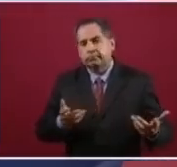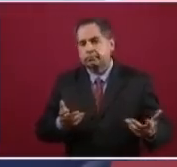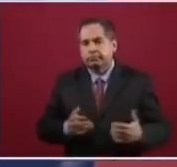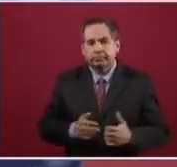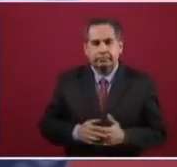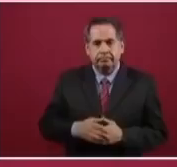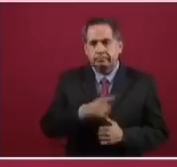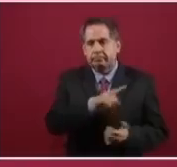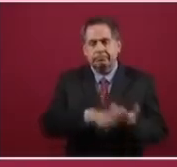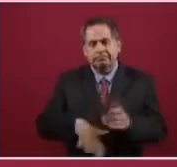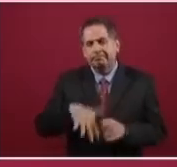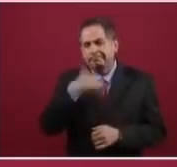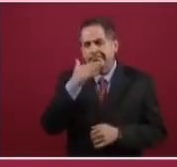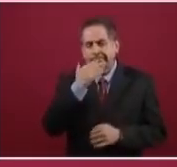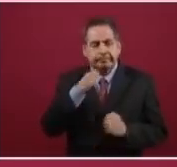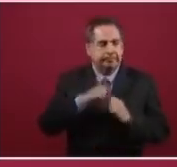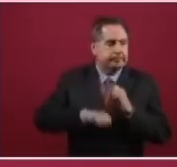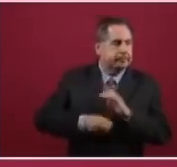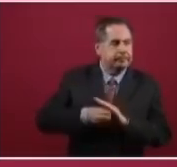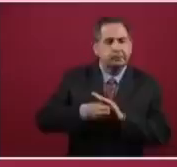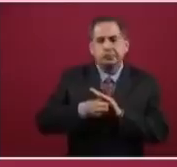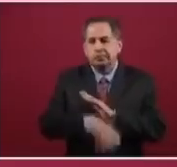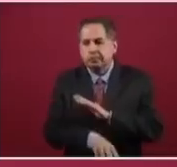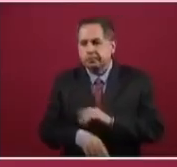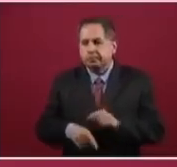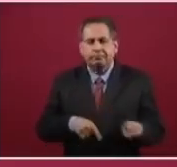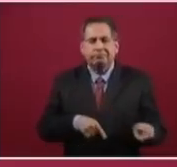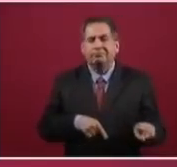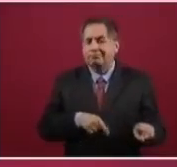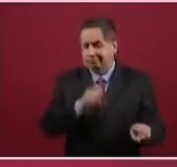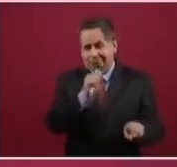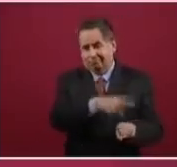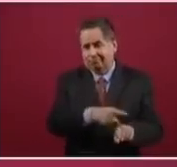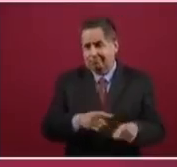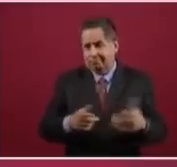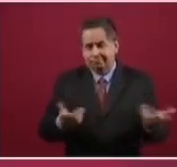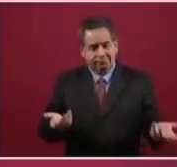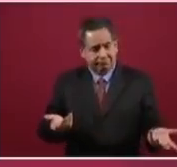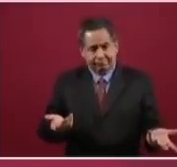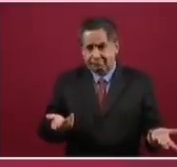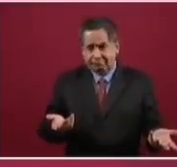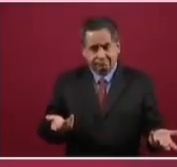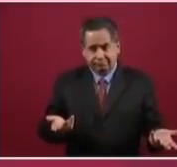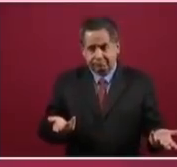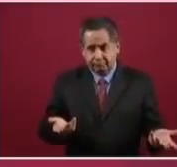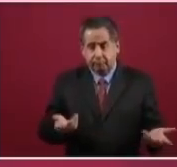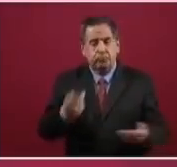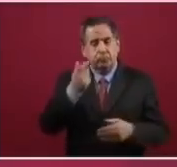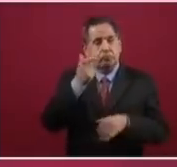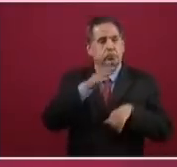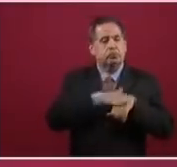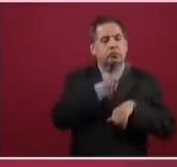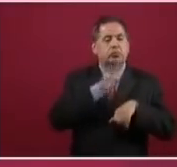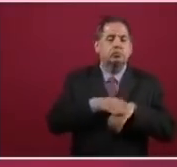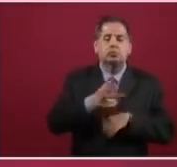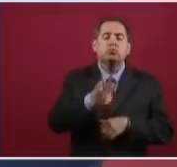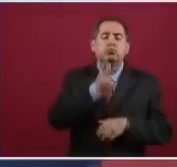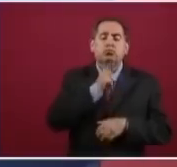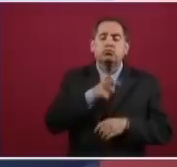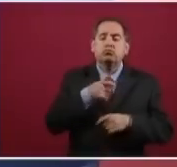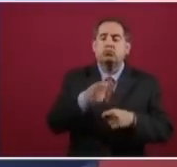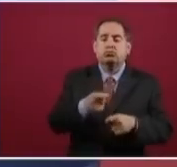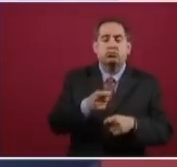las transas lo que prevalecía pero entonces la calificación de pemex